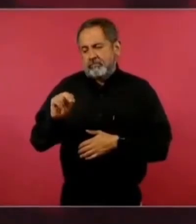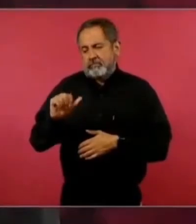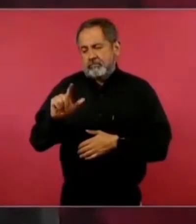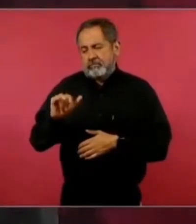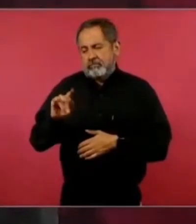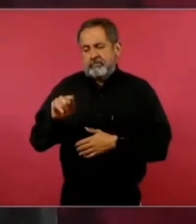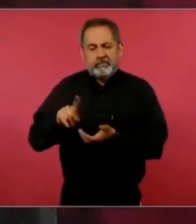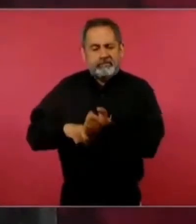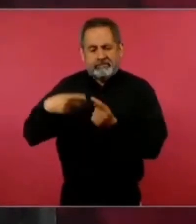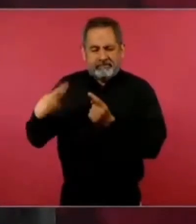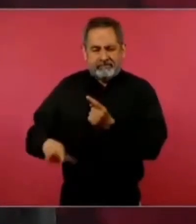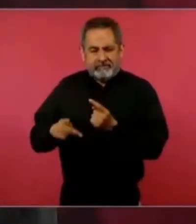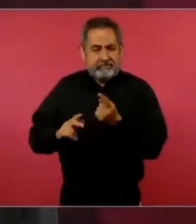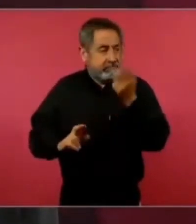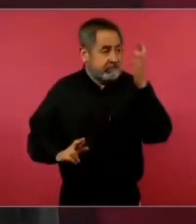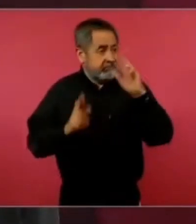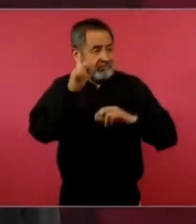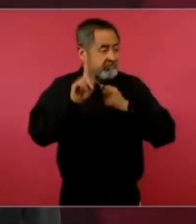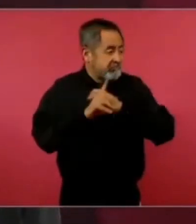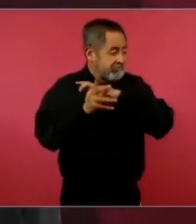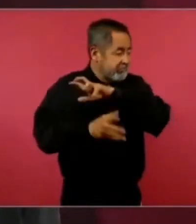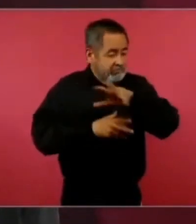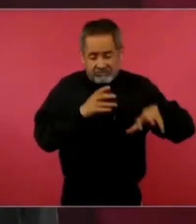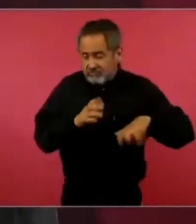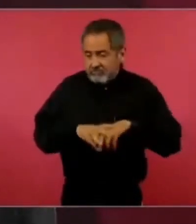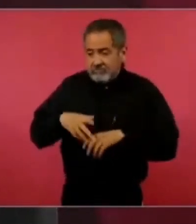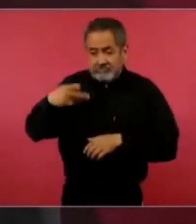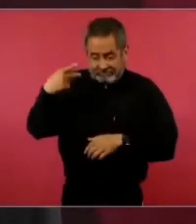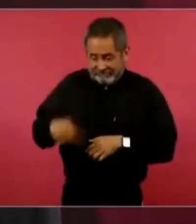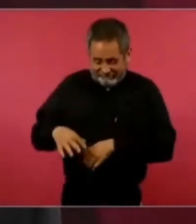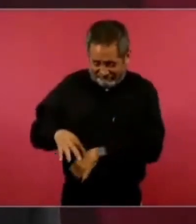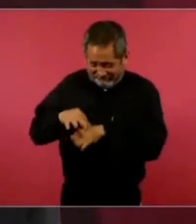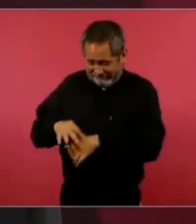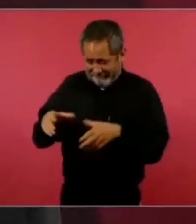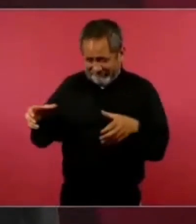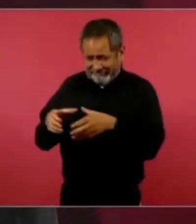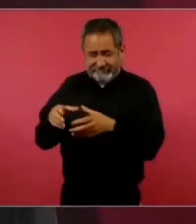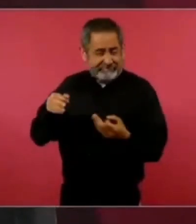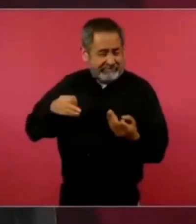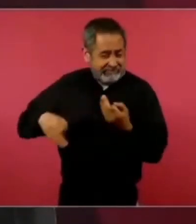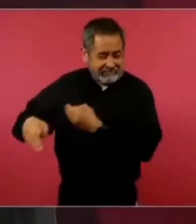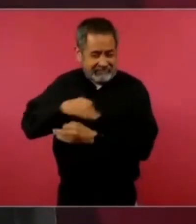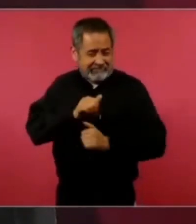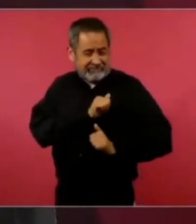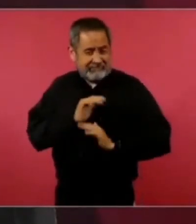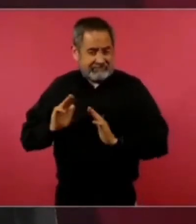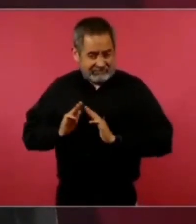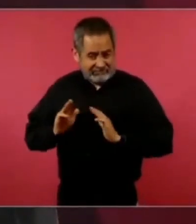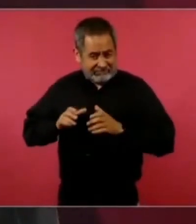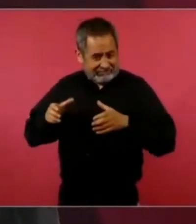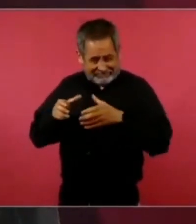surgido de un movimiento revolucionario. Todos sus miembros